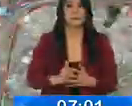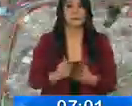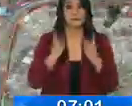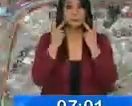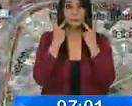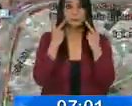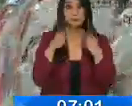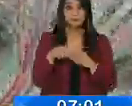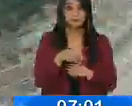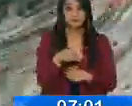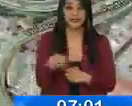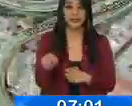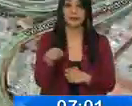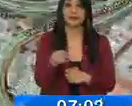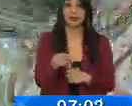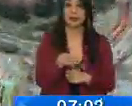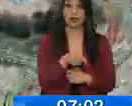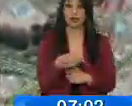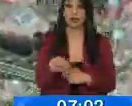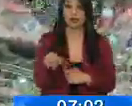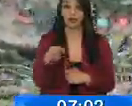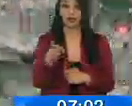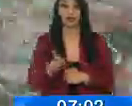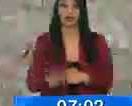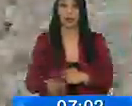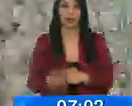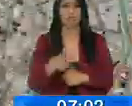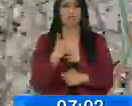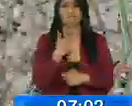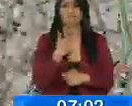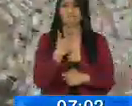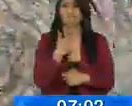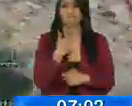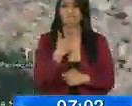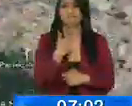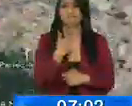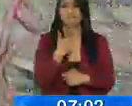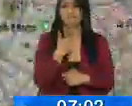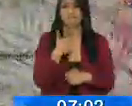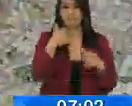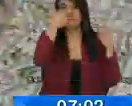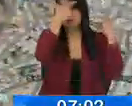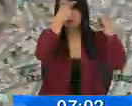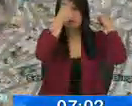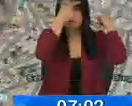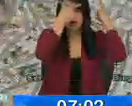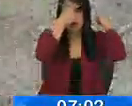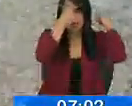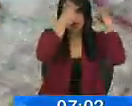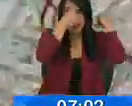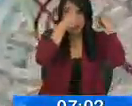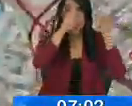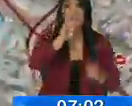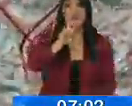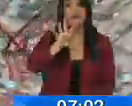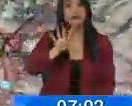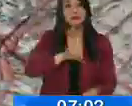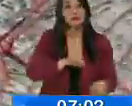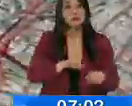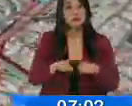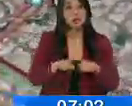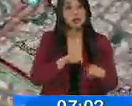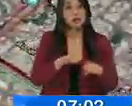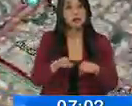el trébol, la llegada del sur es impresionante, el tráfico. Este es la Marín, este es el sector de la 24 de mayo, donde está